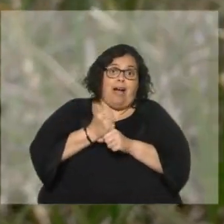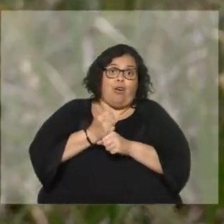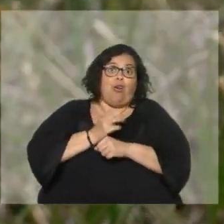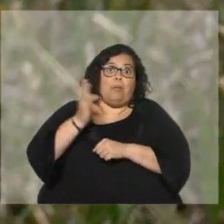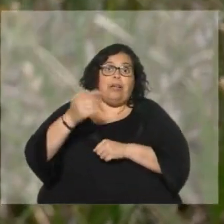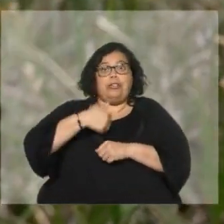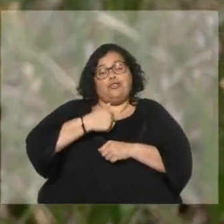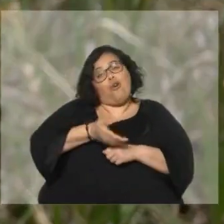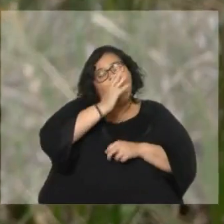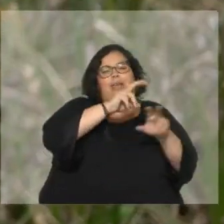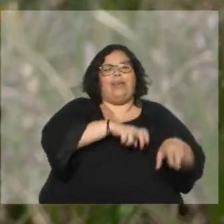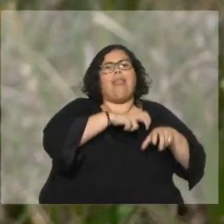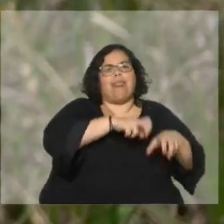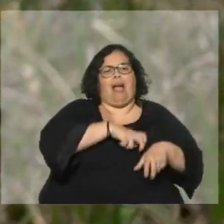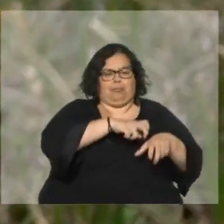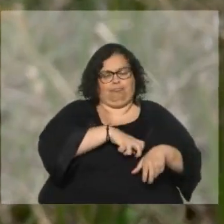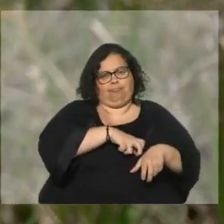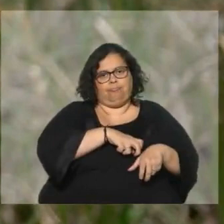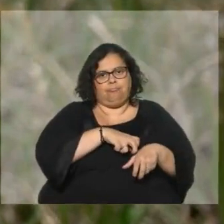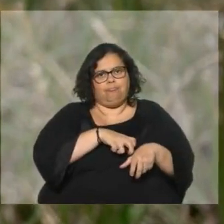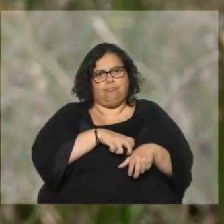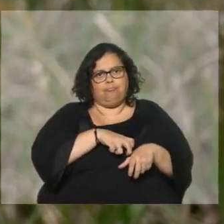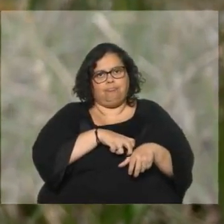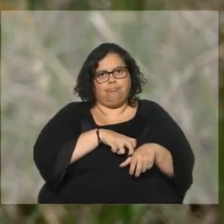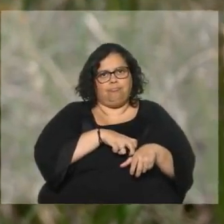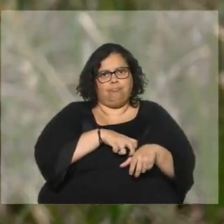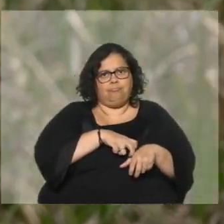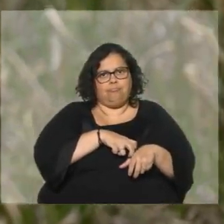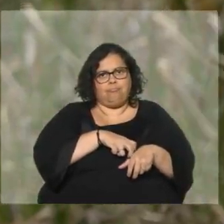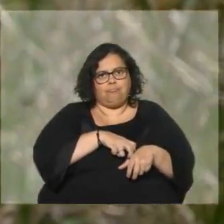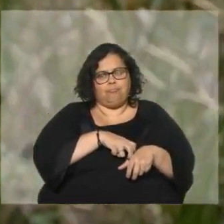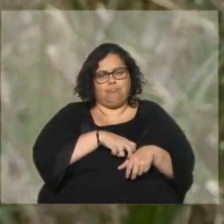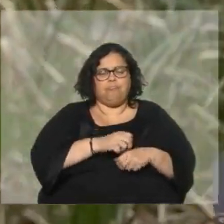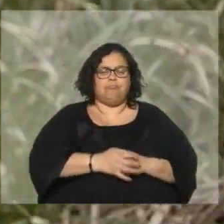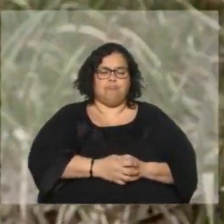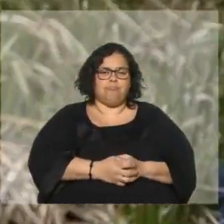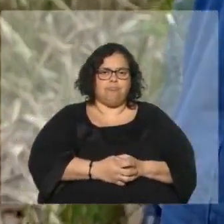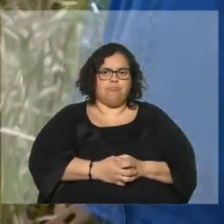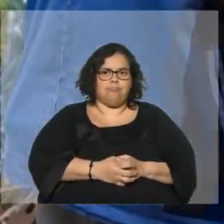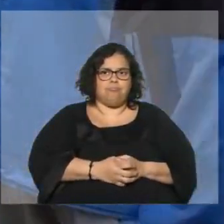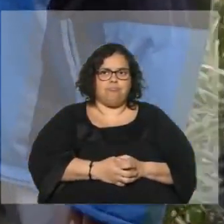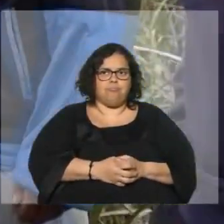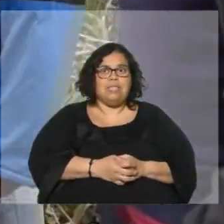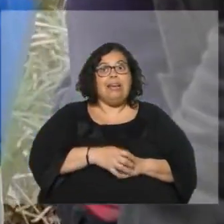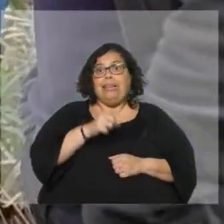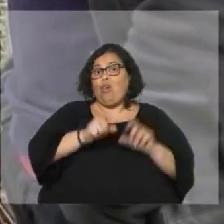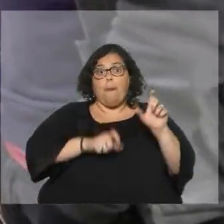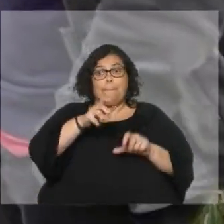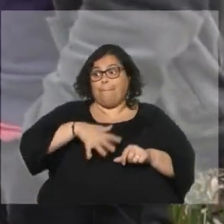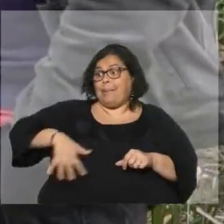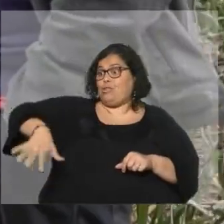Y yo para la quinta. ¿Y vos para? Yo para las quintas. Y también para las quintas. ¿Y es todo gente de Ciudad del Plata acá de la